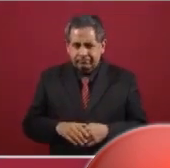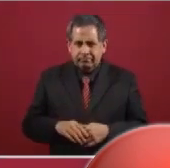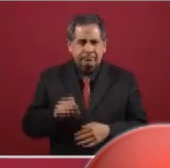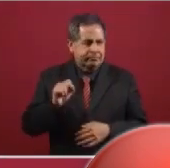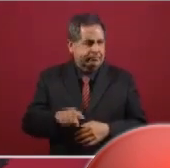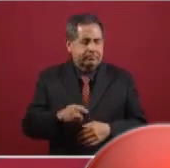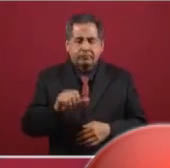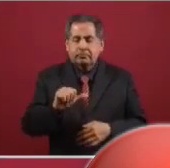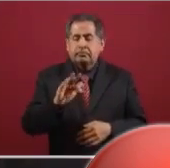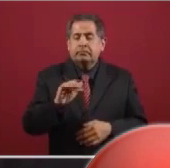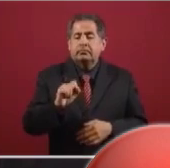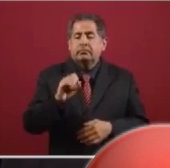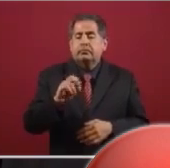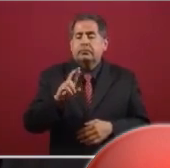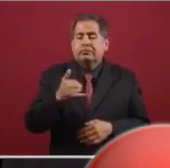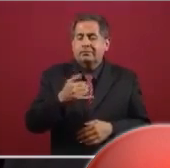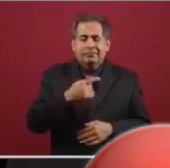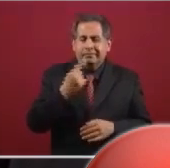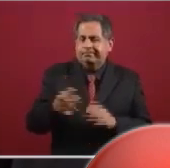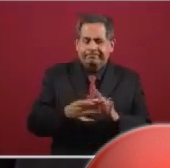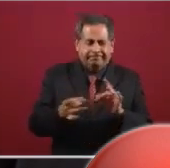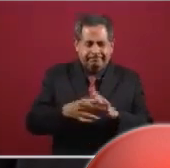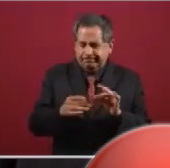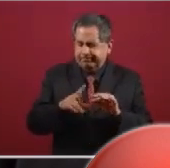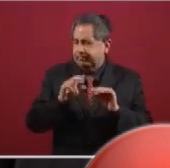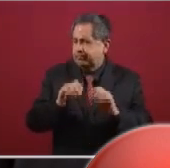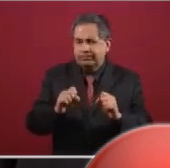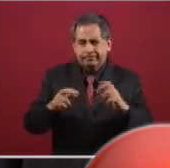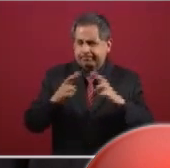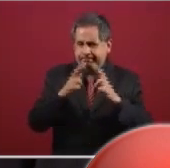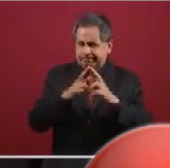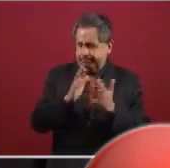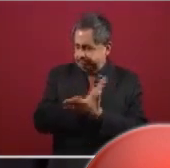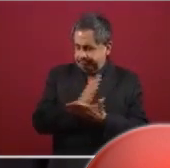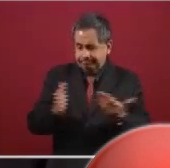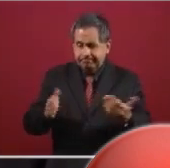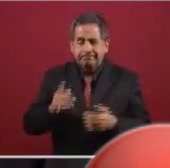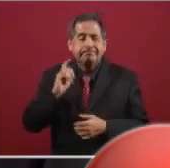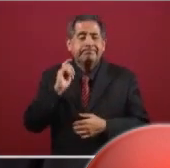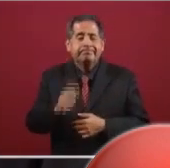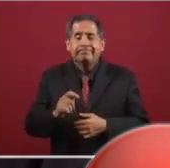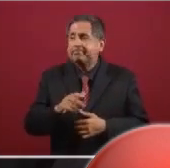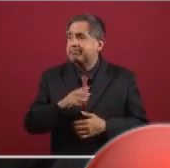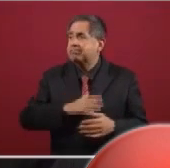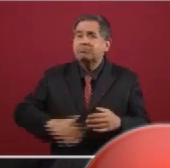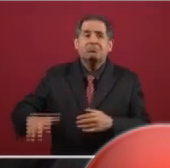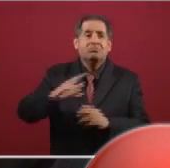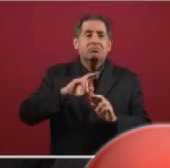Reyes lo explica. Son valores universales